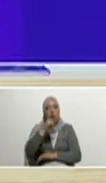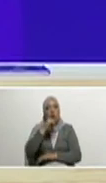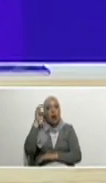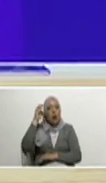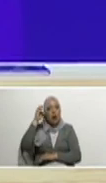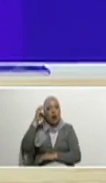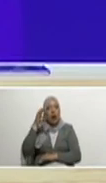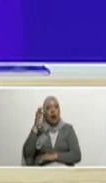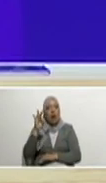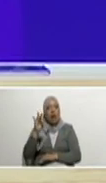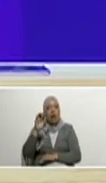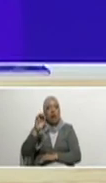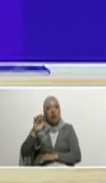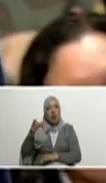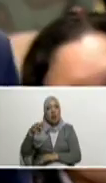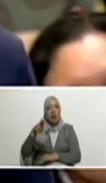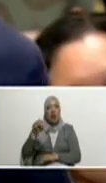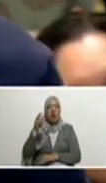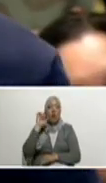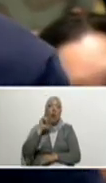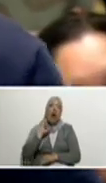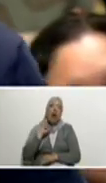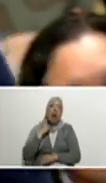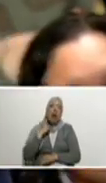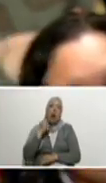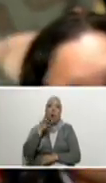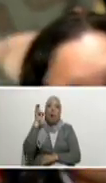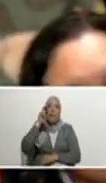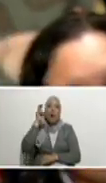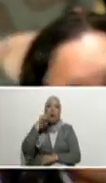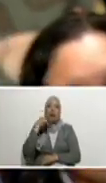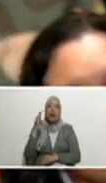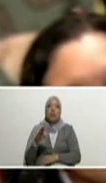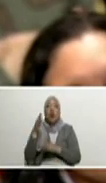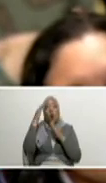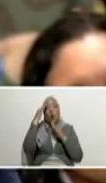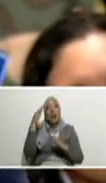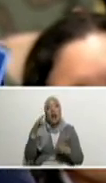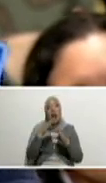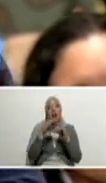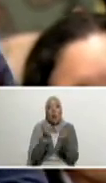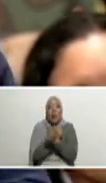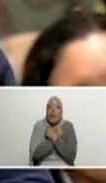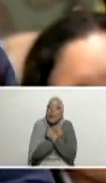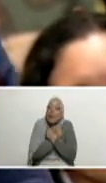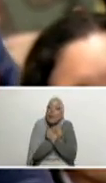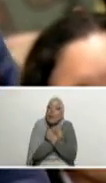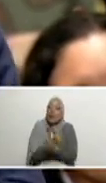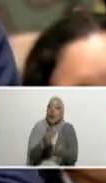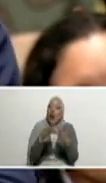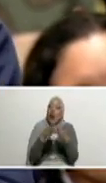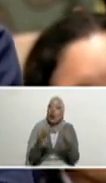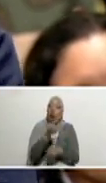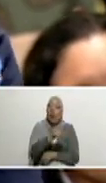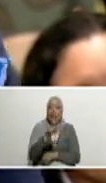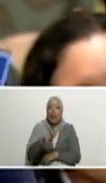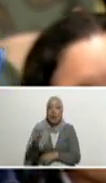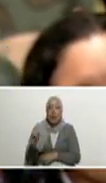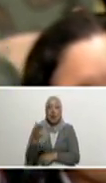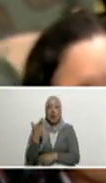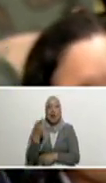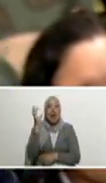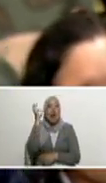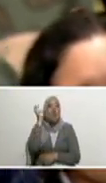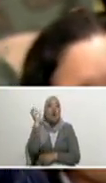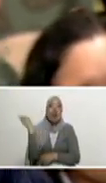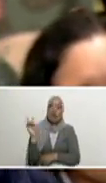maestro Prieto Figueroa. Por favor, Wickelman. Sí, buenas noches, presidente. Muchísimas gracias. Saludo primero al cariño, a la ternura, a la fuerza, a la capacidad de la